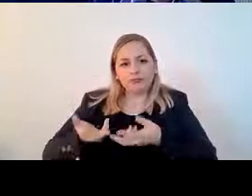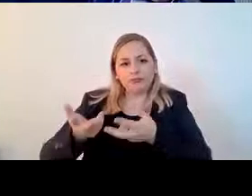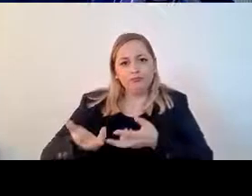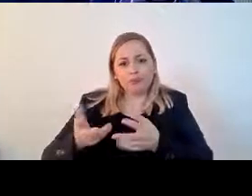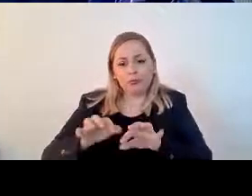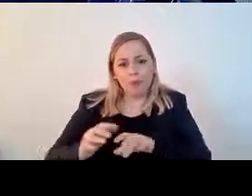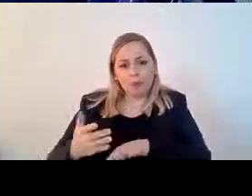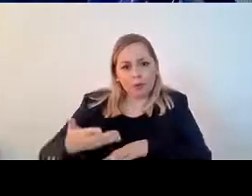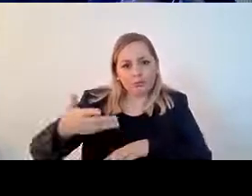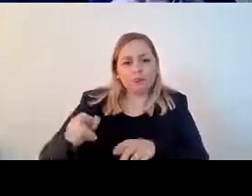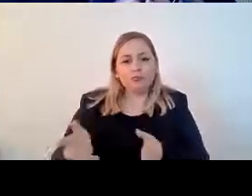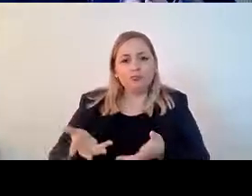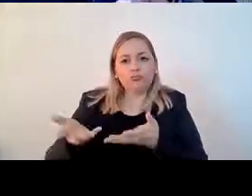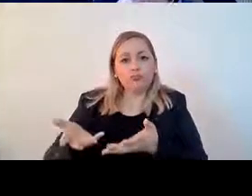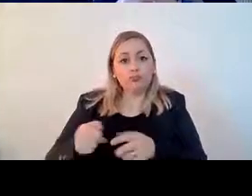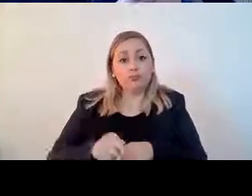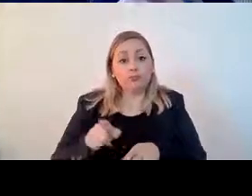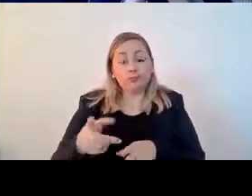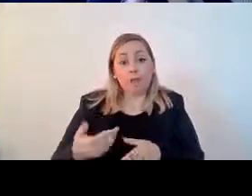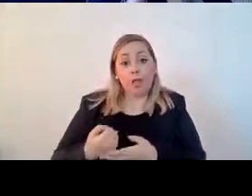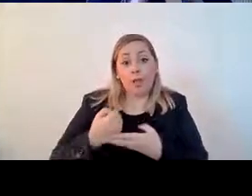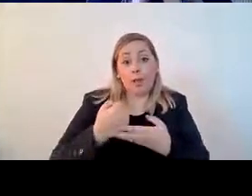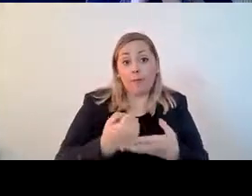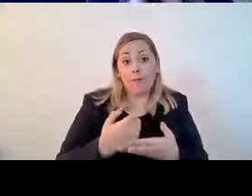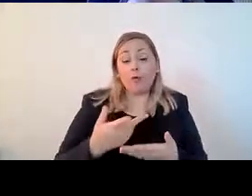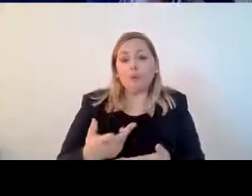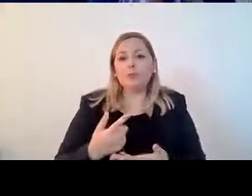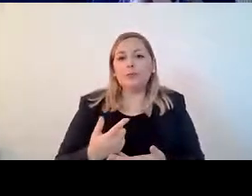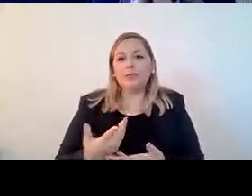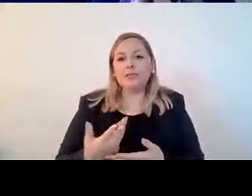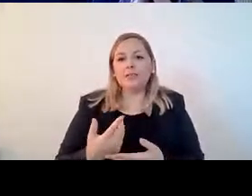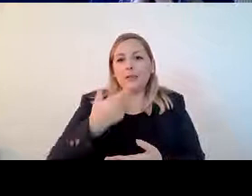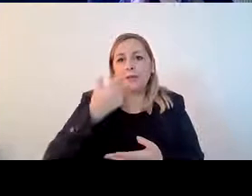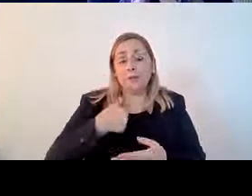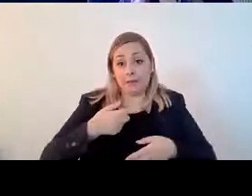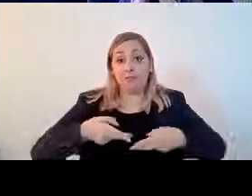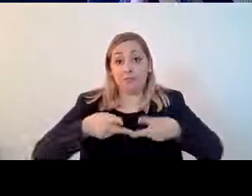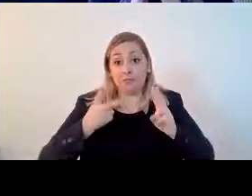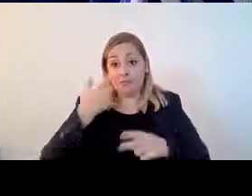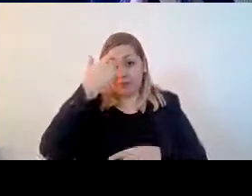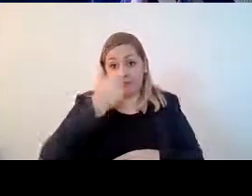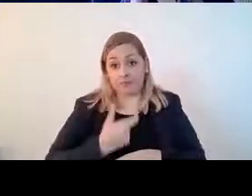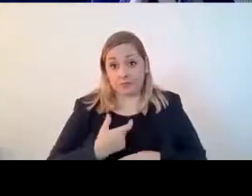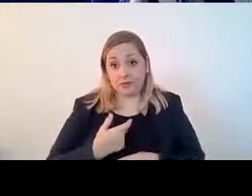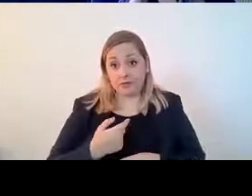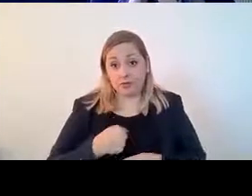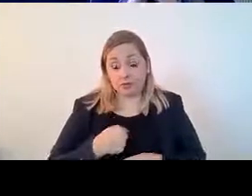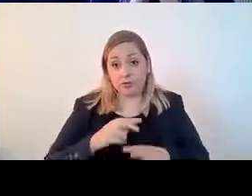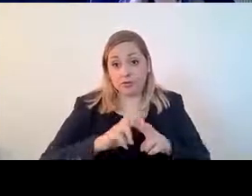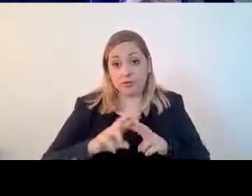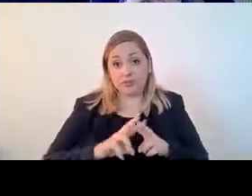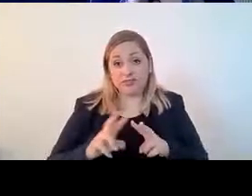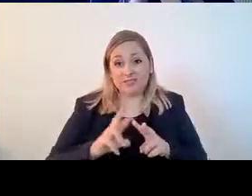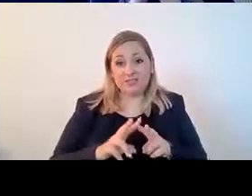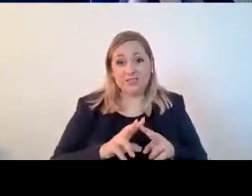computarizados. La verdad es que es un aporte porque es más objetivo. A mí me ha permitido en lo personal diferenciar los